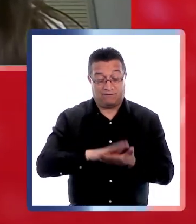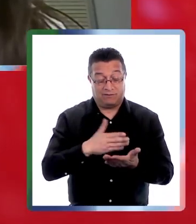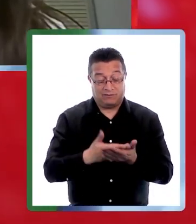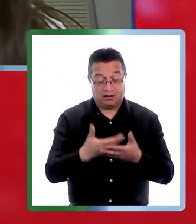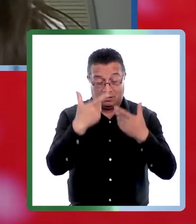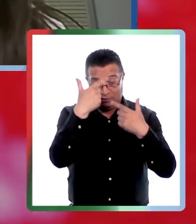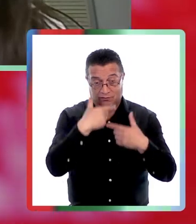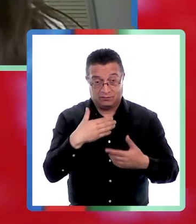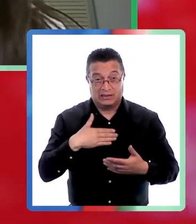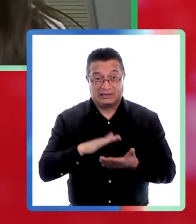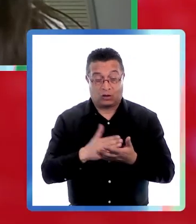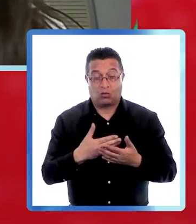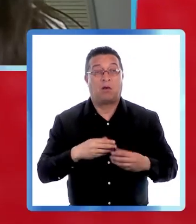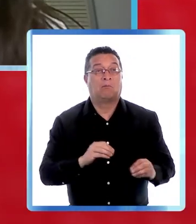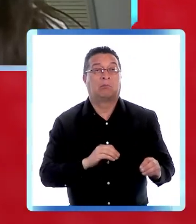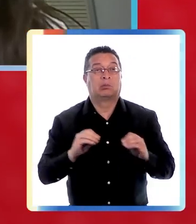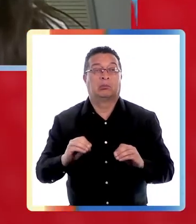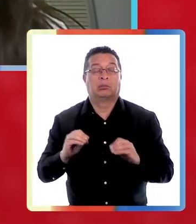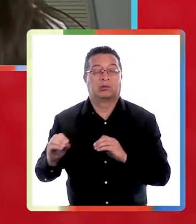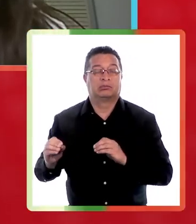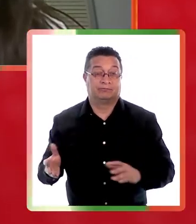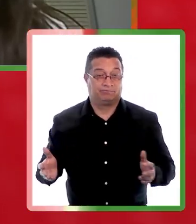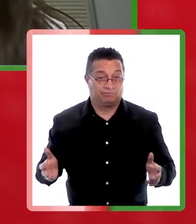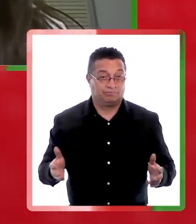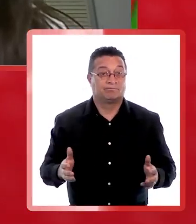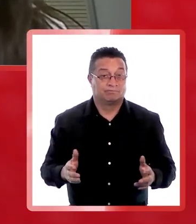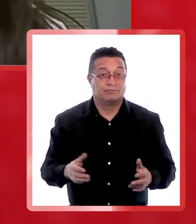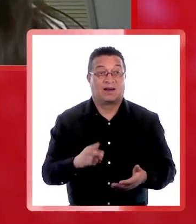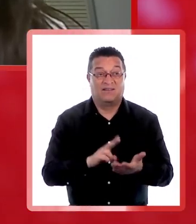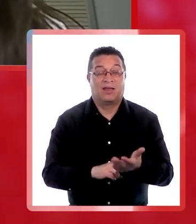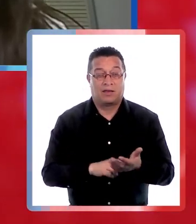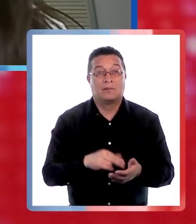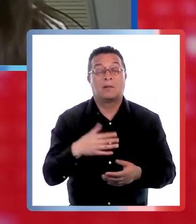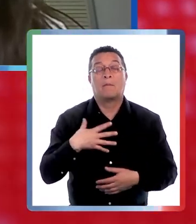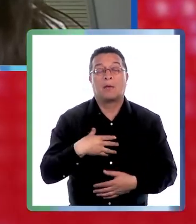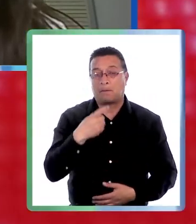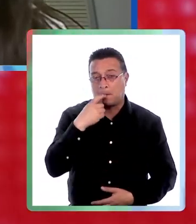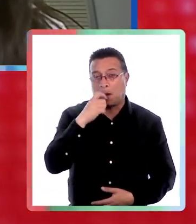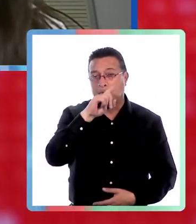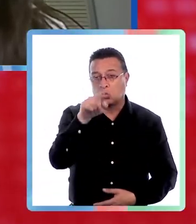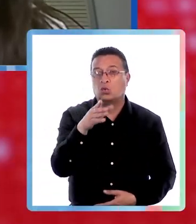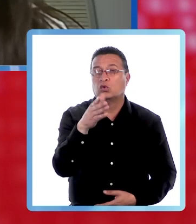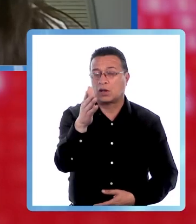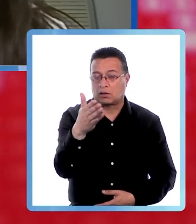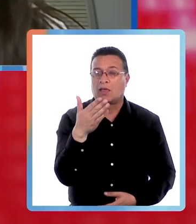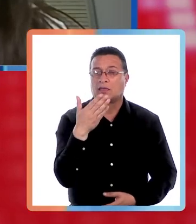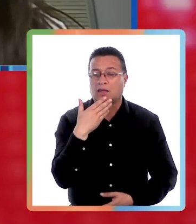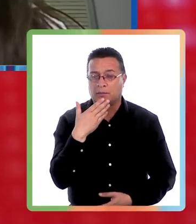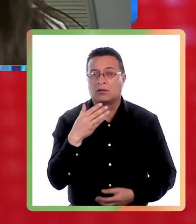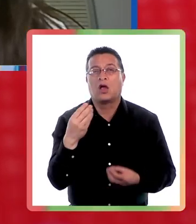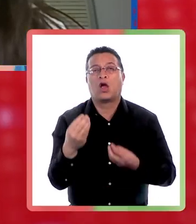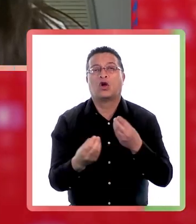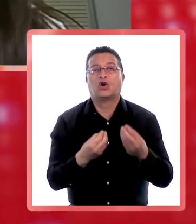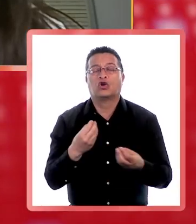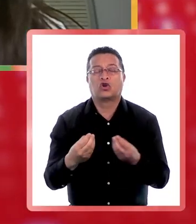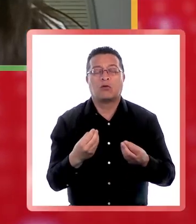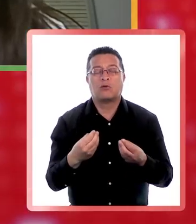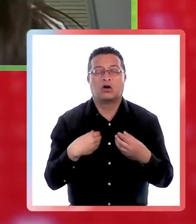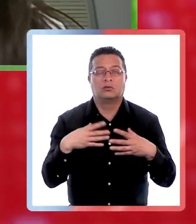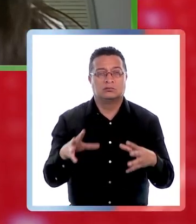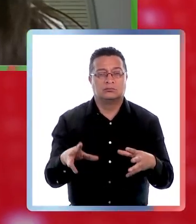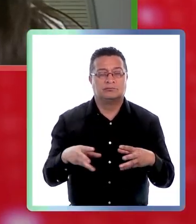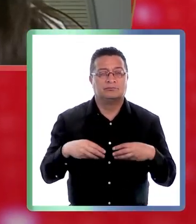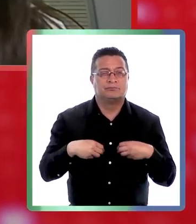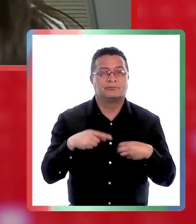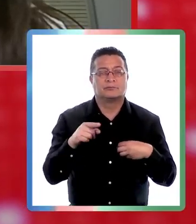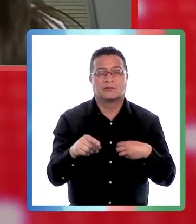su bienestar, su salud, ¿no? Me gustaría también preguntarle cómo se